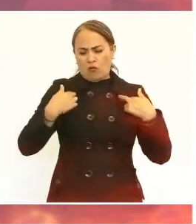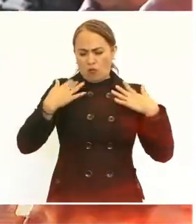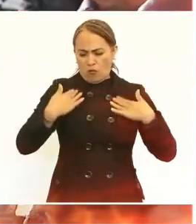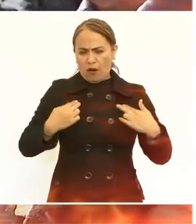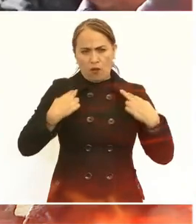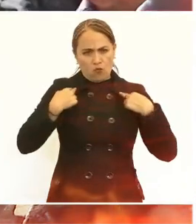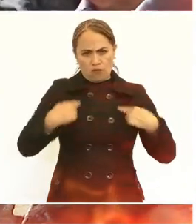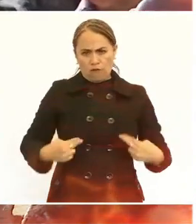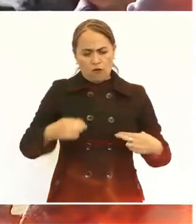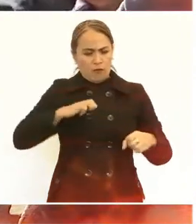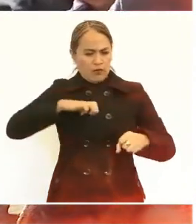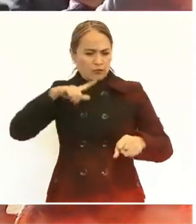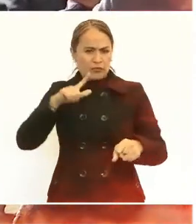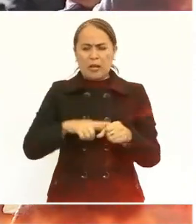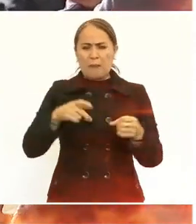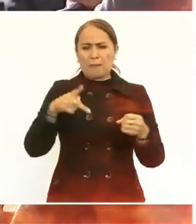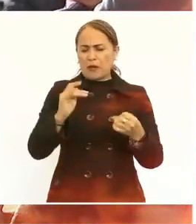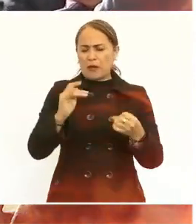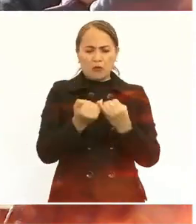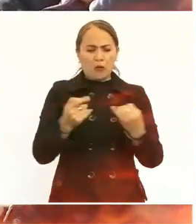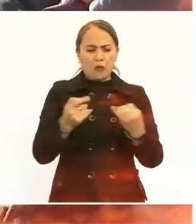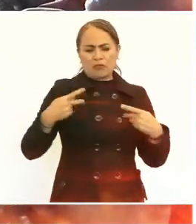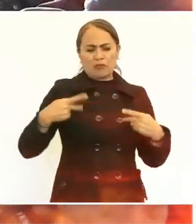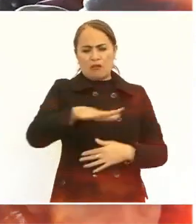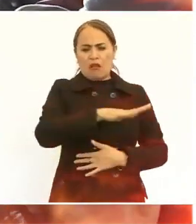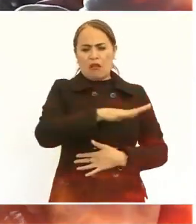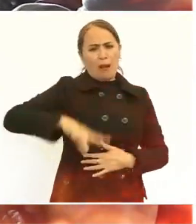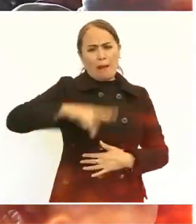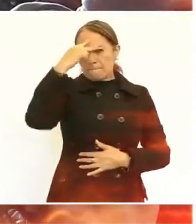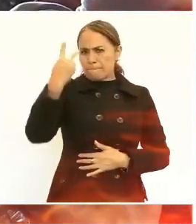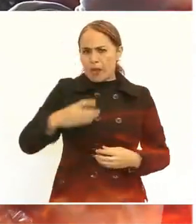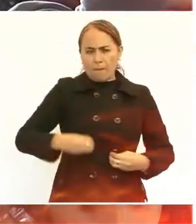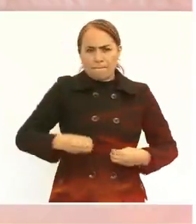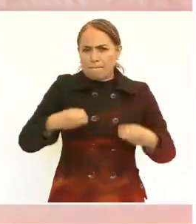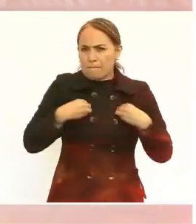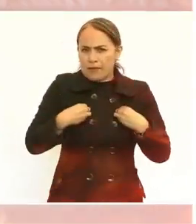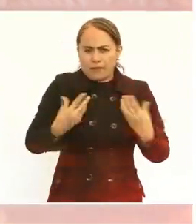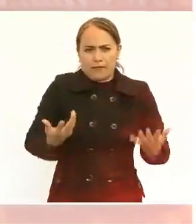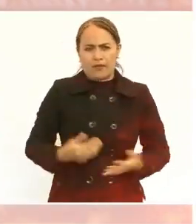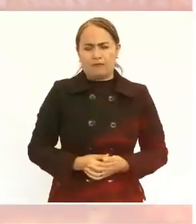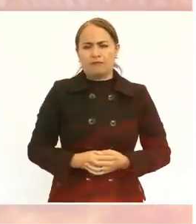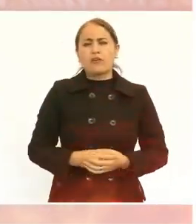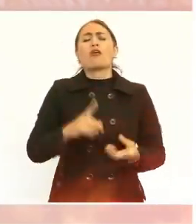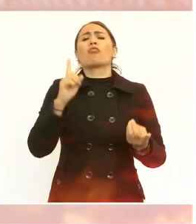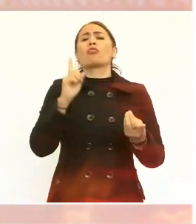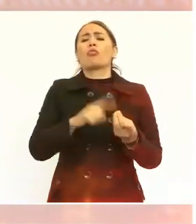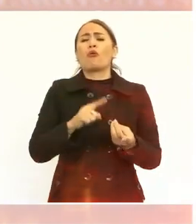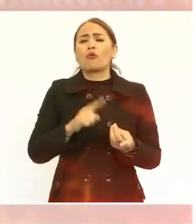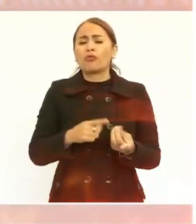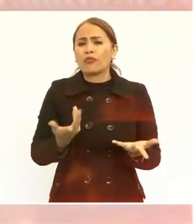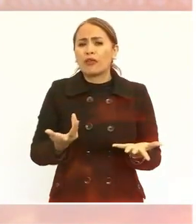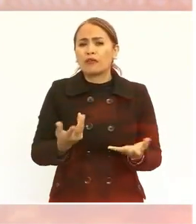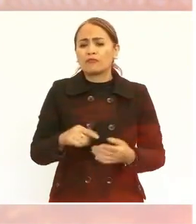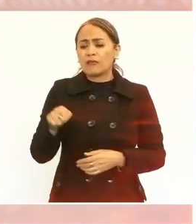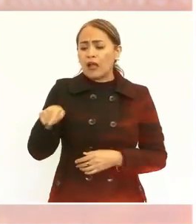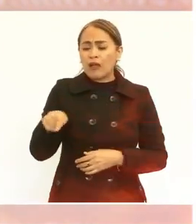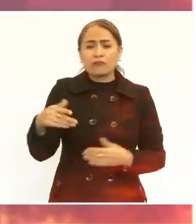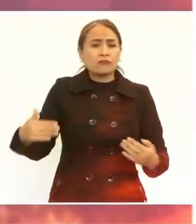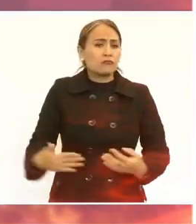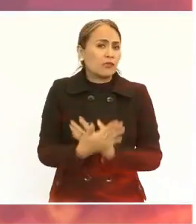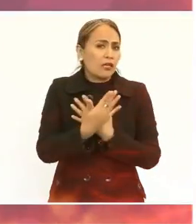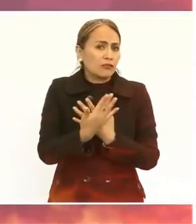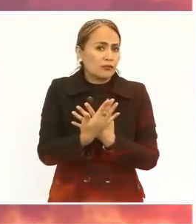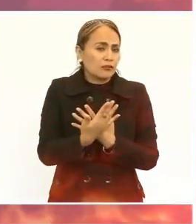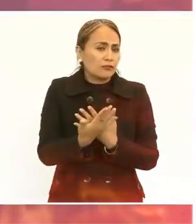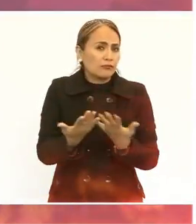justo ahí en el Estado de México. Y él hace mención de eso. Entonces no están garantizando nada. El ejército no es pueblo